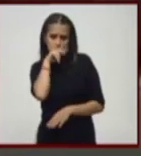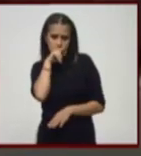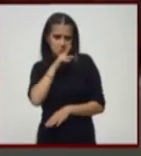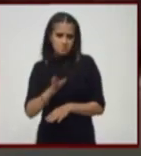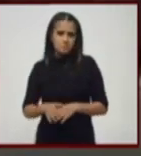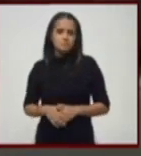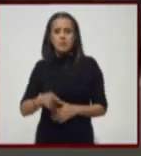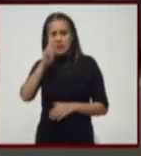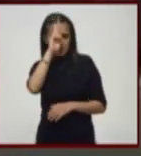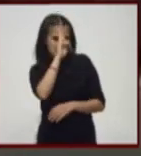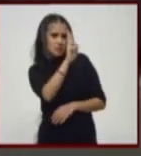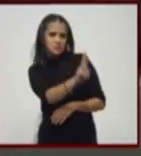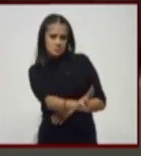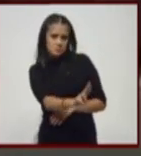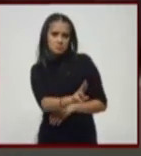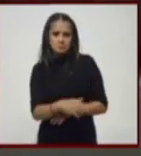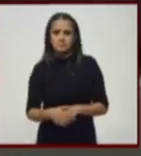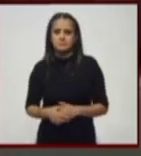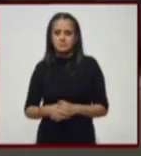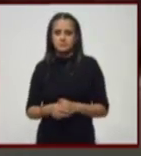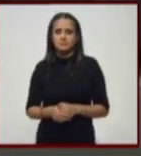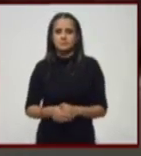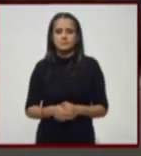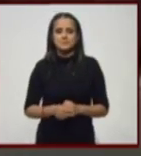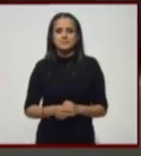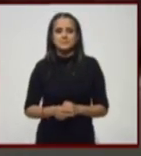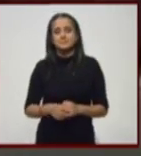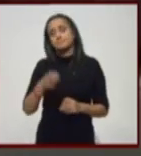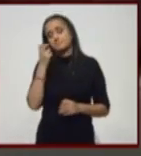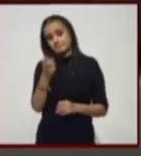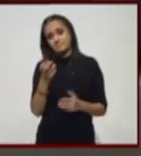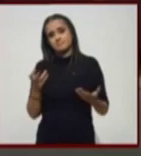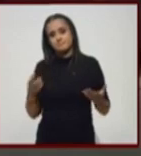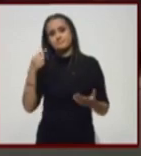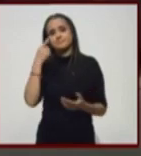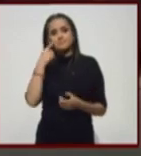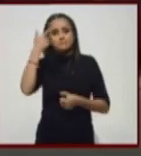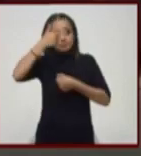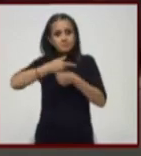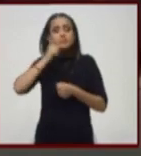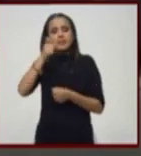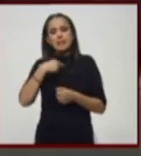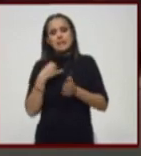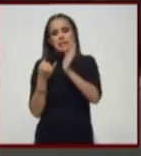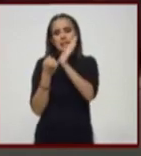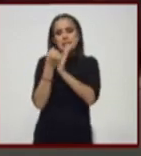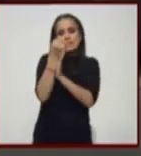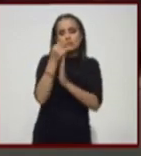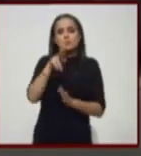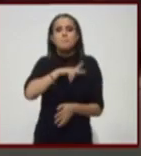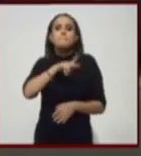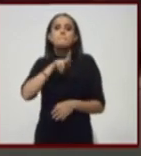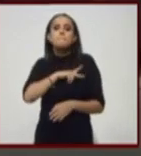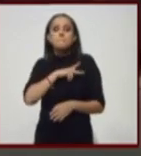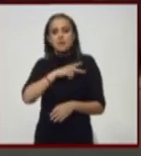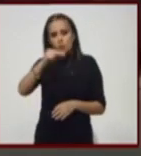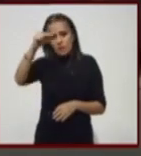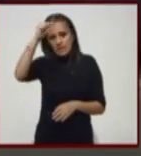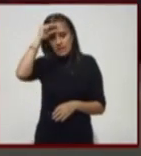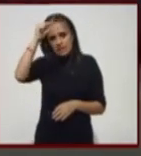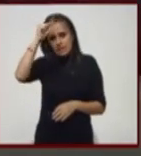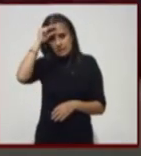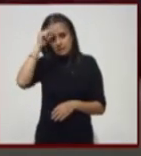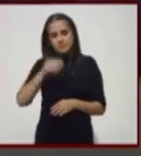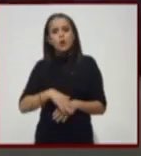lo respeto totalmente y bueno creo que pues se dio cuenta que era una decisión tomada pues con inteligencia